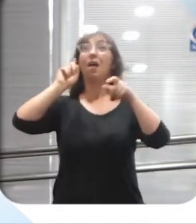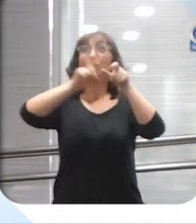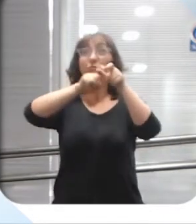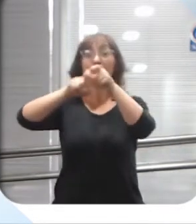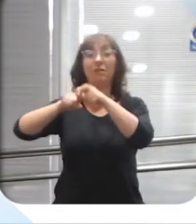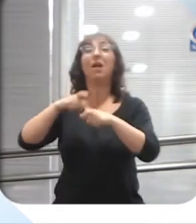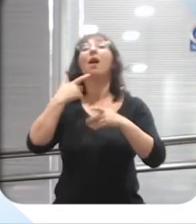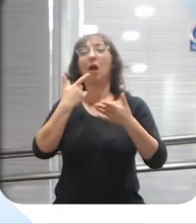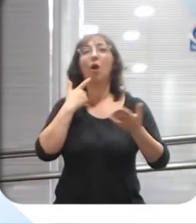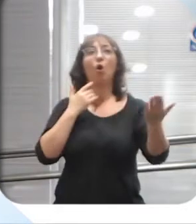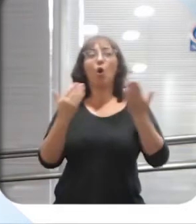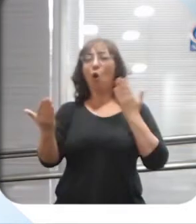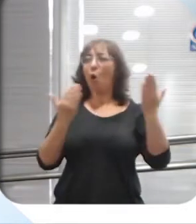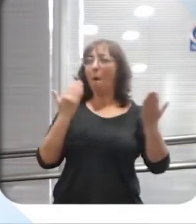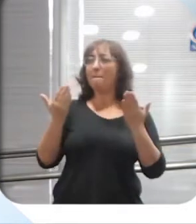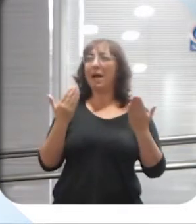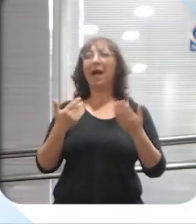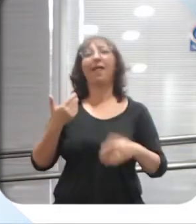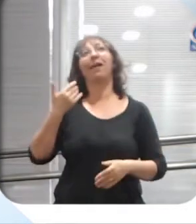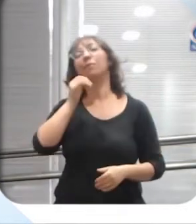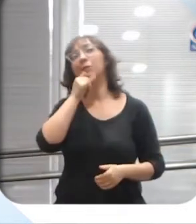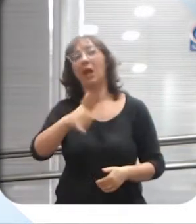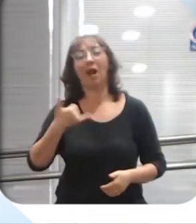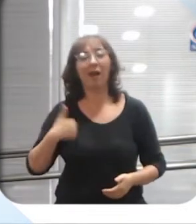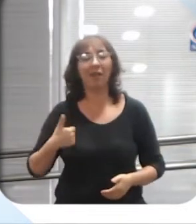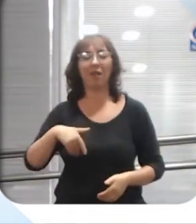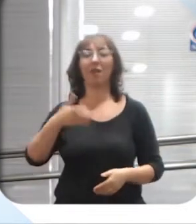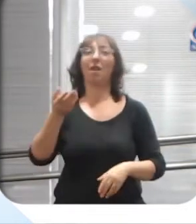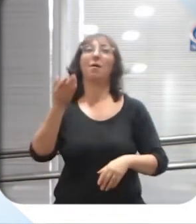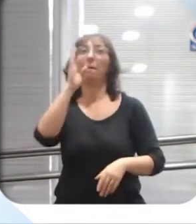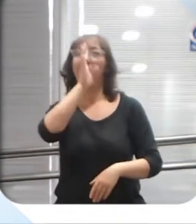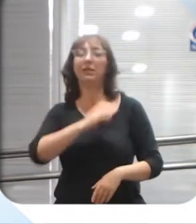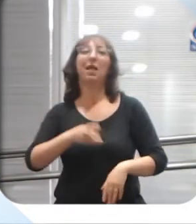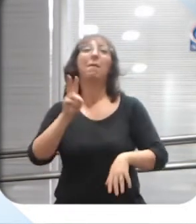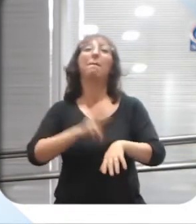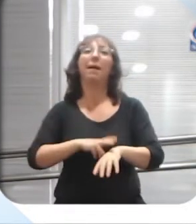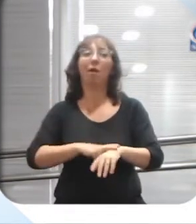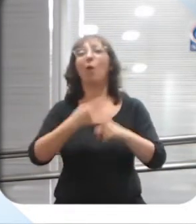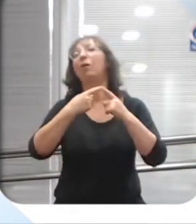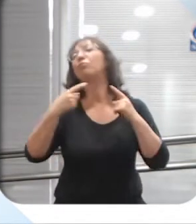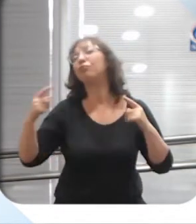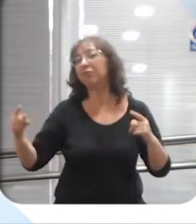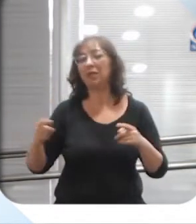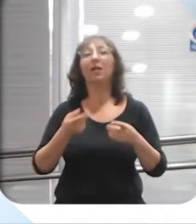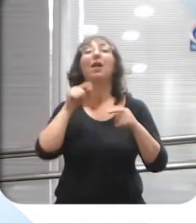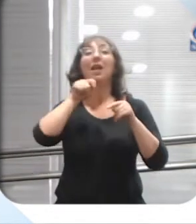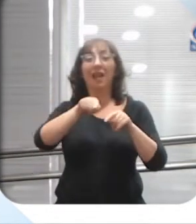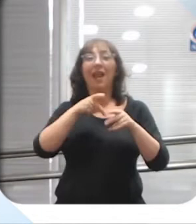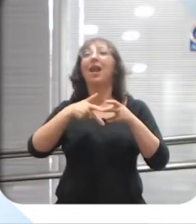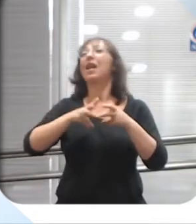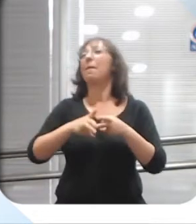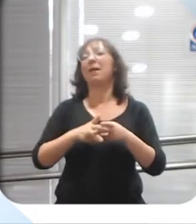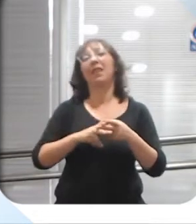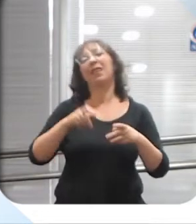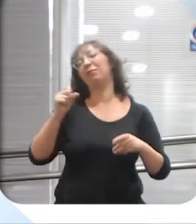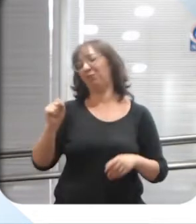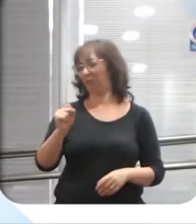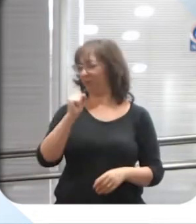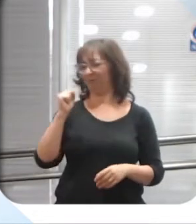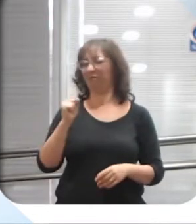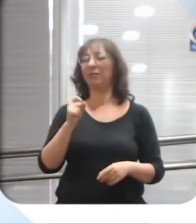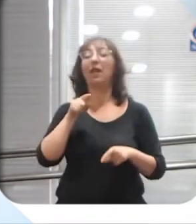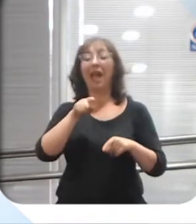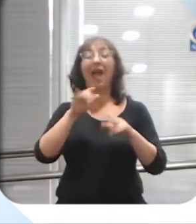Latina, nos permite compararnos con Argentina, Brasil, Paraguay, etcétera, ¿no? Entonces eso también es una herramienta muy importante